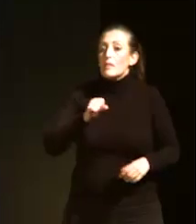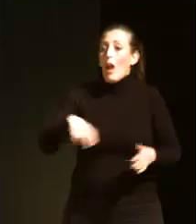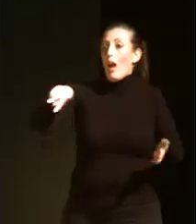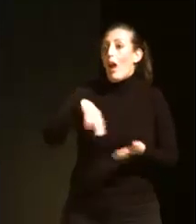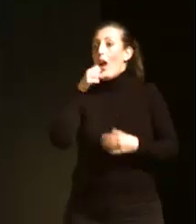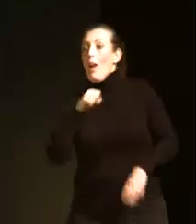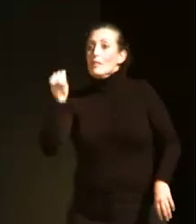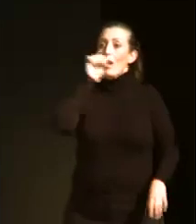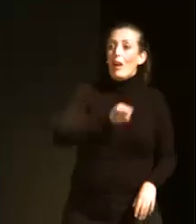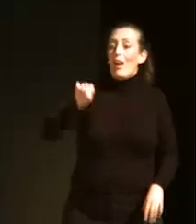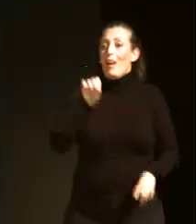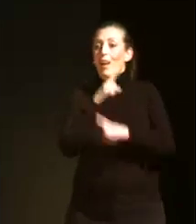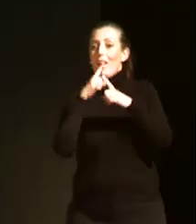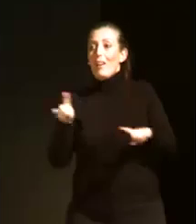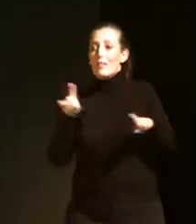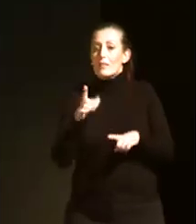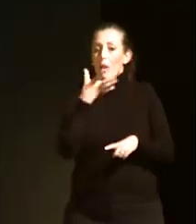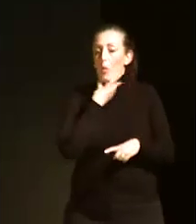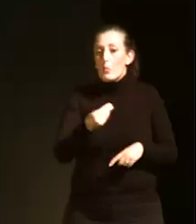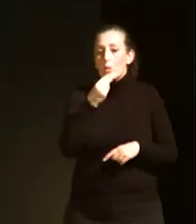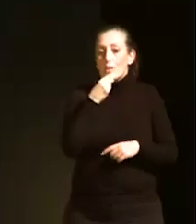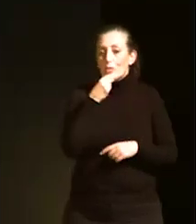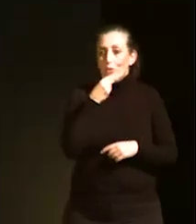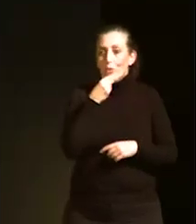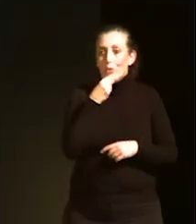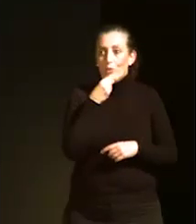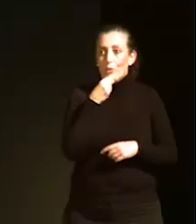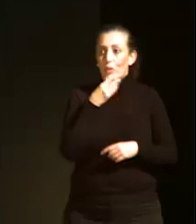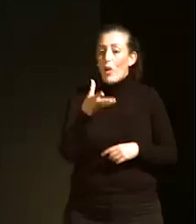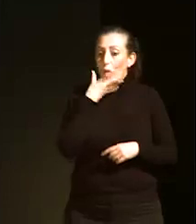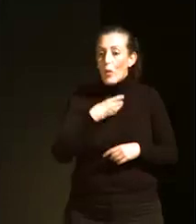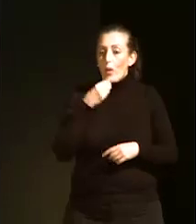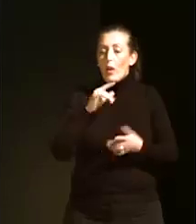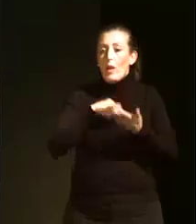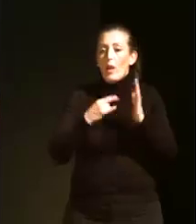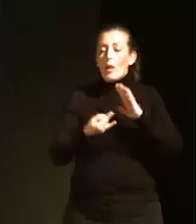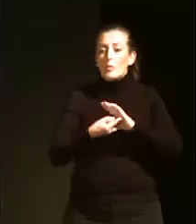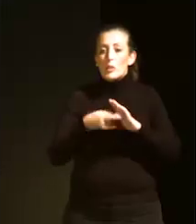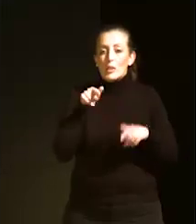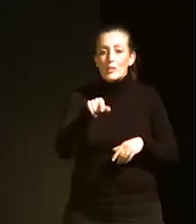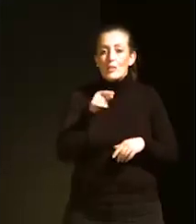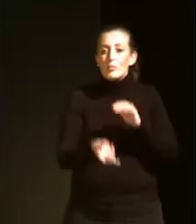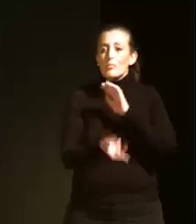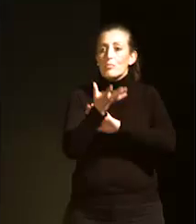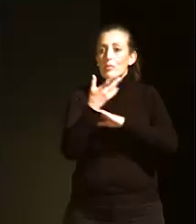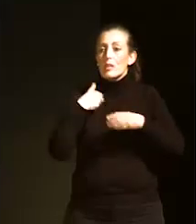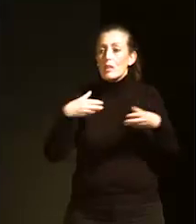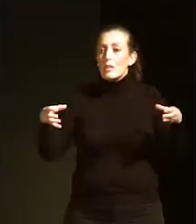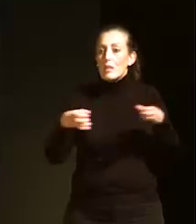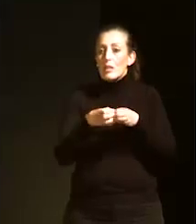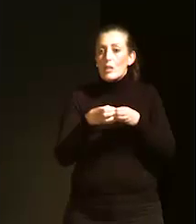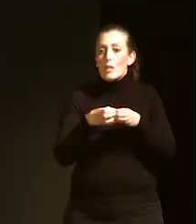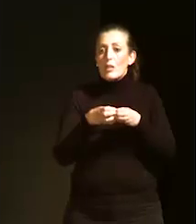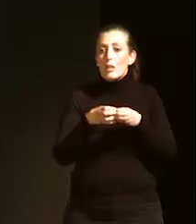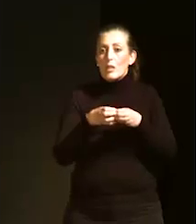cantar eso es muy bello ese fue un proyecto generado en la colectiva actores de